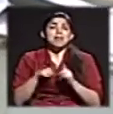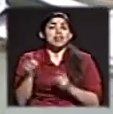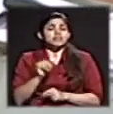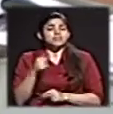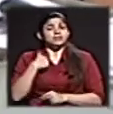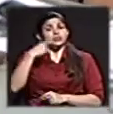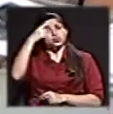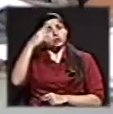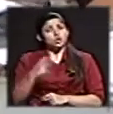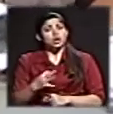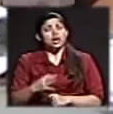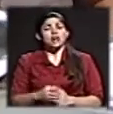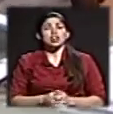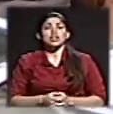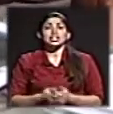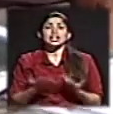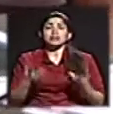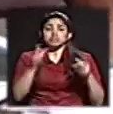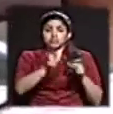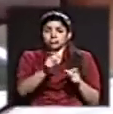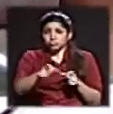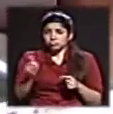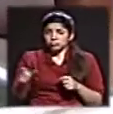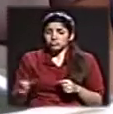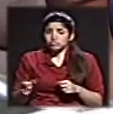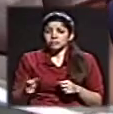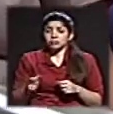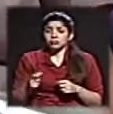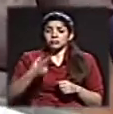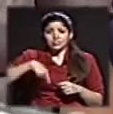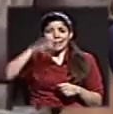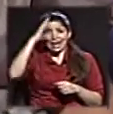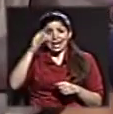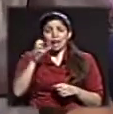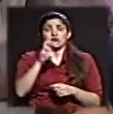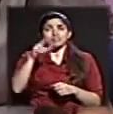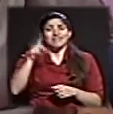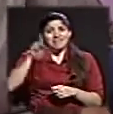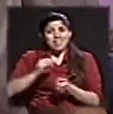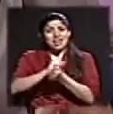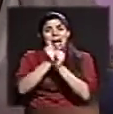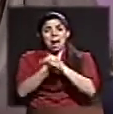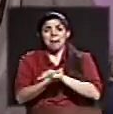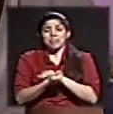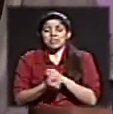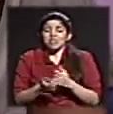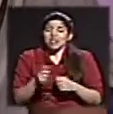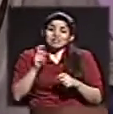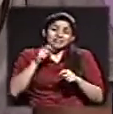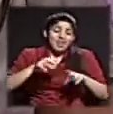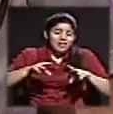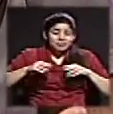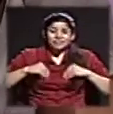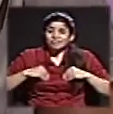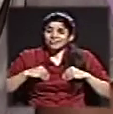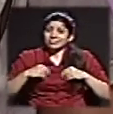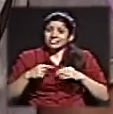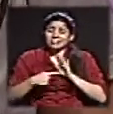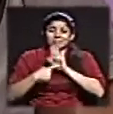embargo creo que las personas que creemos que este país tiene que cambiar, no nos queda más sencillamente